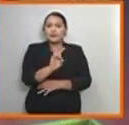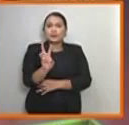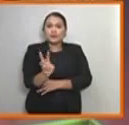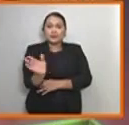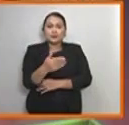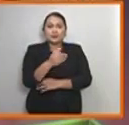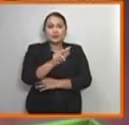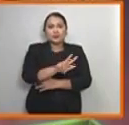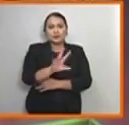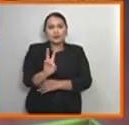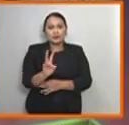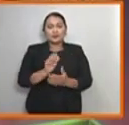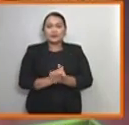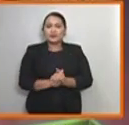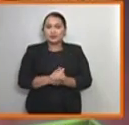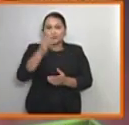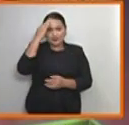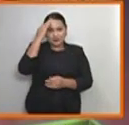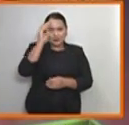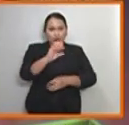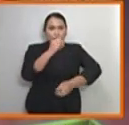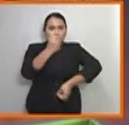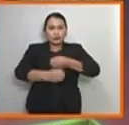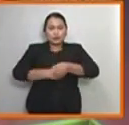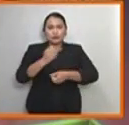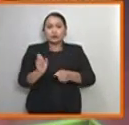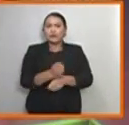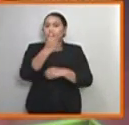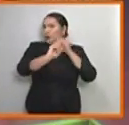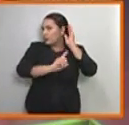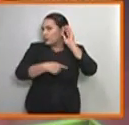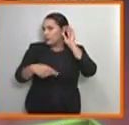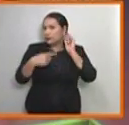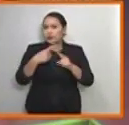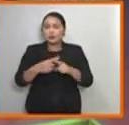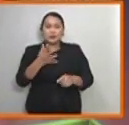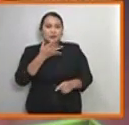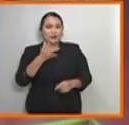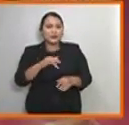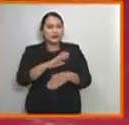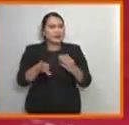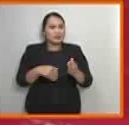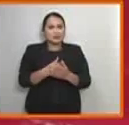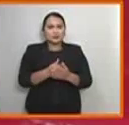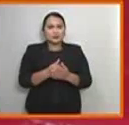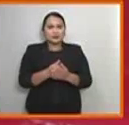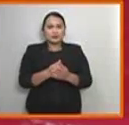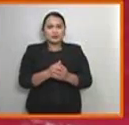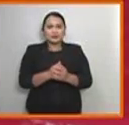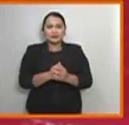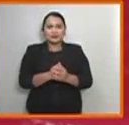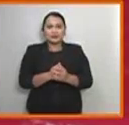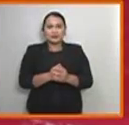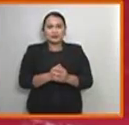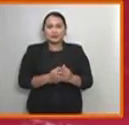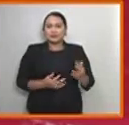y el 37. Conoceremos la esfera ganadora de Multi X, así que les deseo mucha suerte.